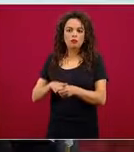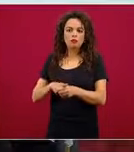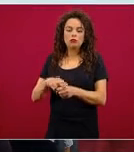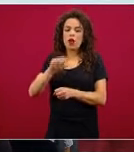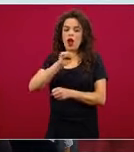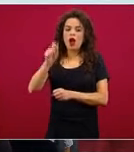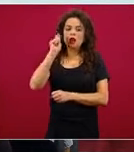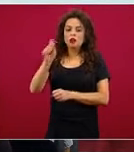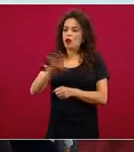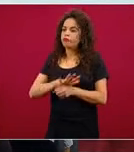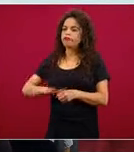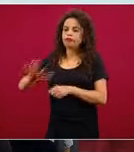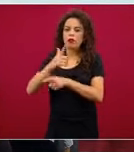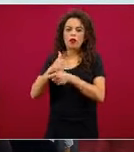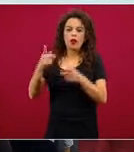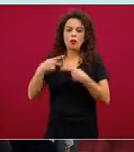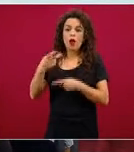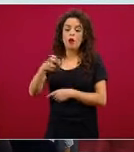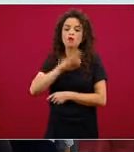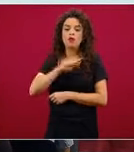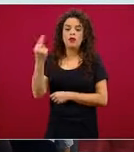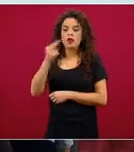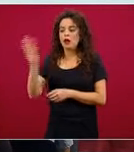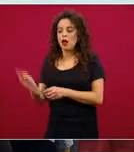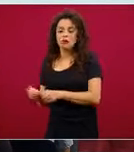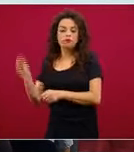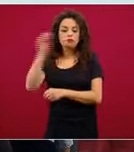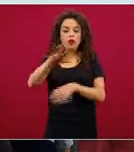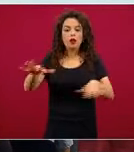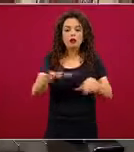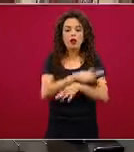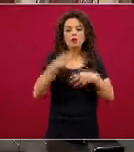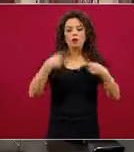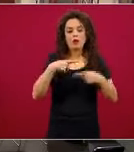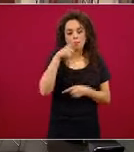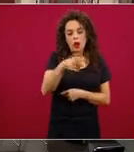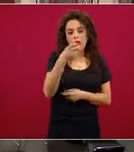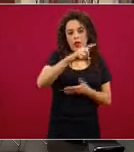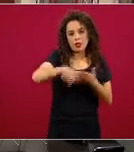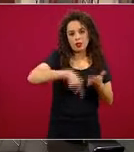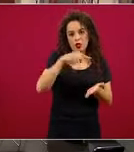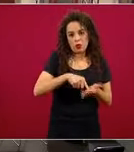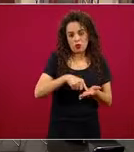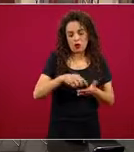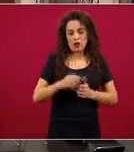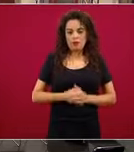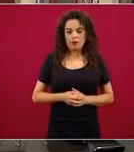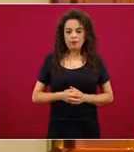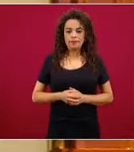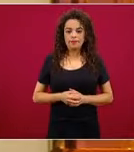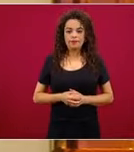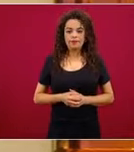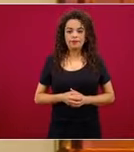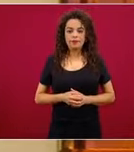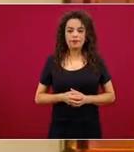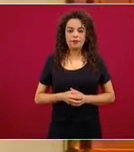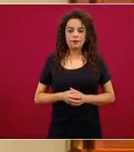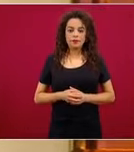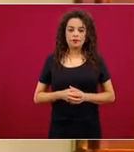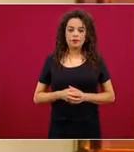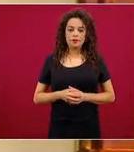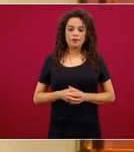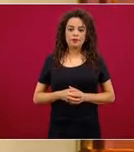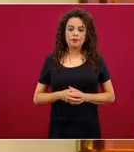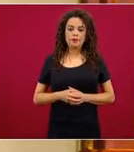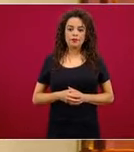pudieran referir pacientes a estos EMTs que son potencialmente mucho más capaces y más grandes de lo que debe de ser